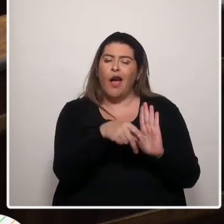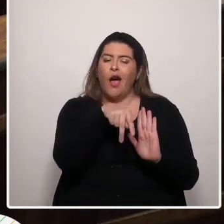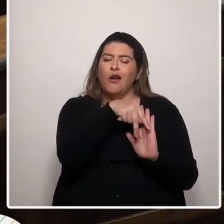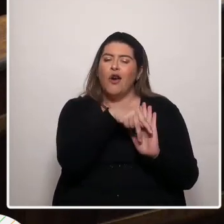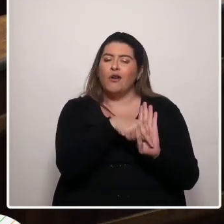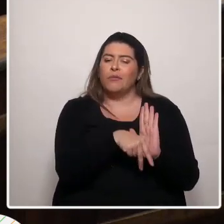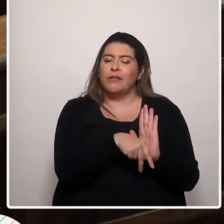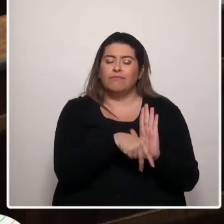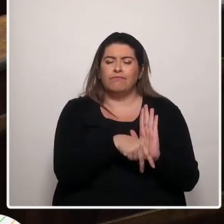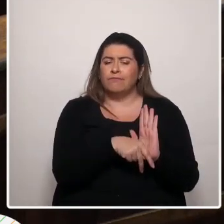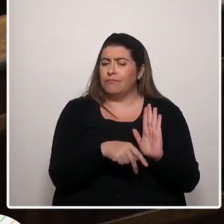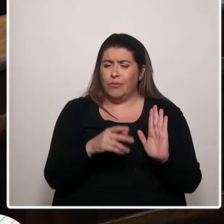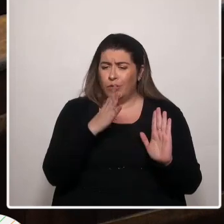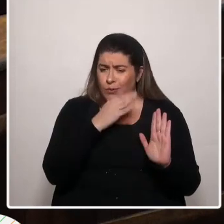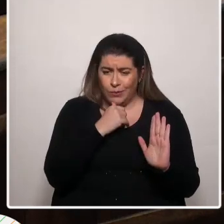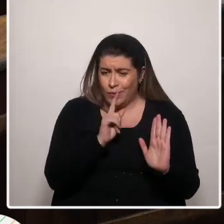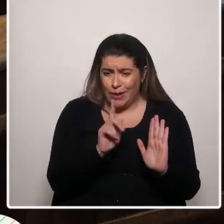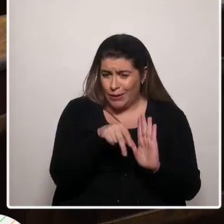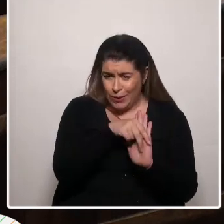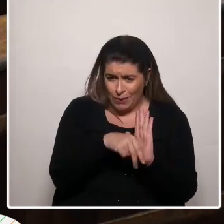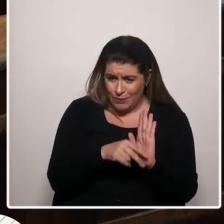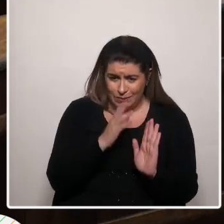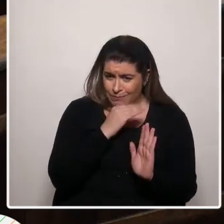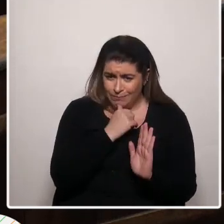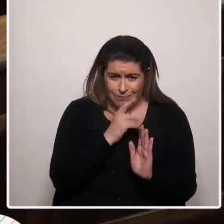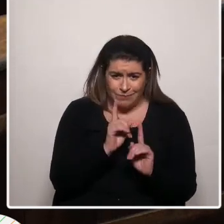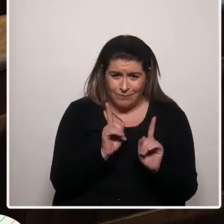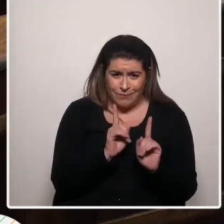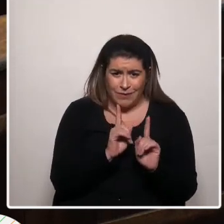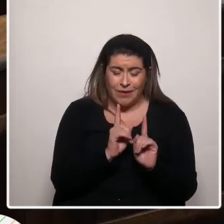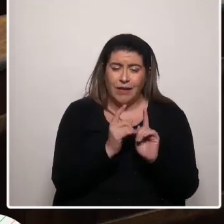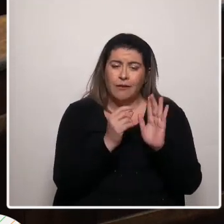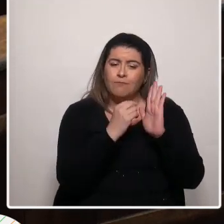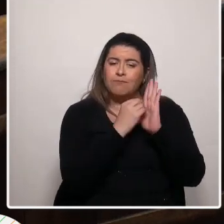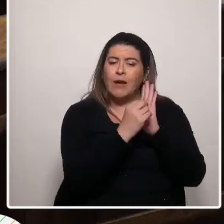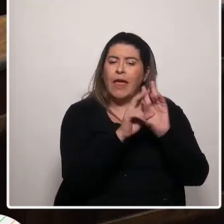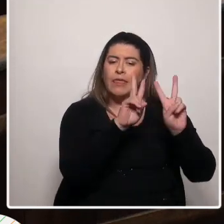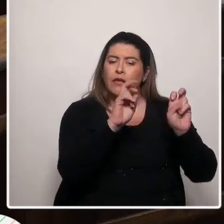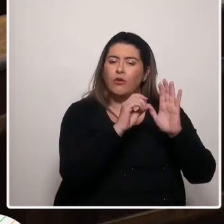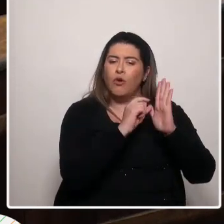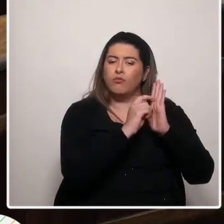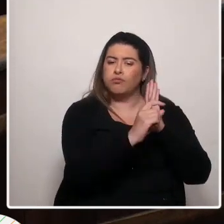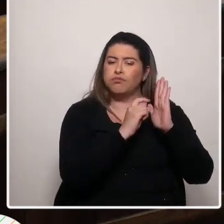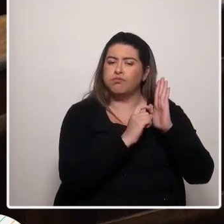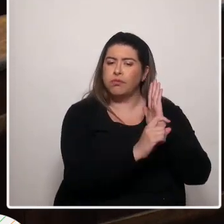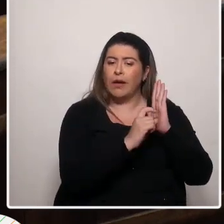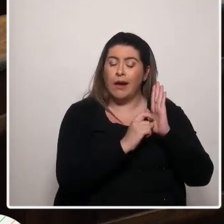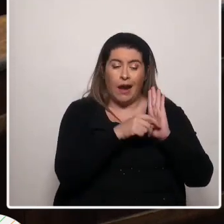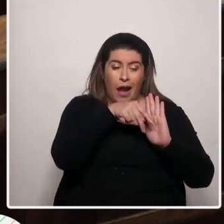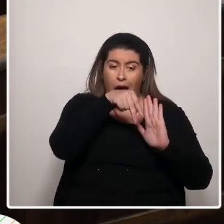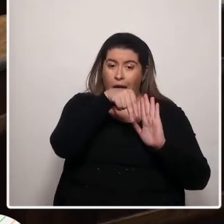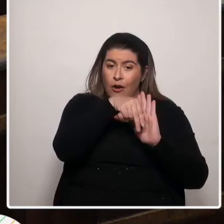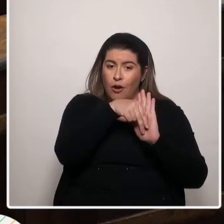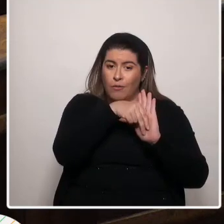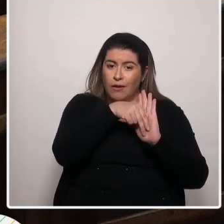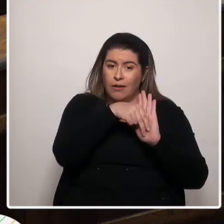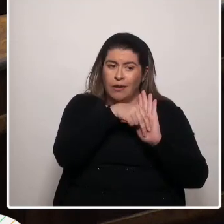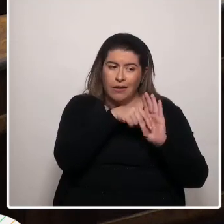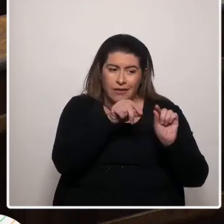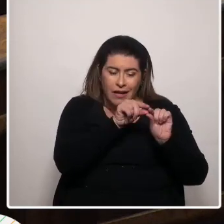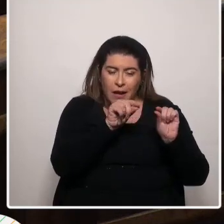La verdad es que no tiene normas, tiene enunciados. Las normas aparecen cuando uno